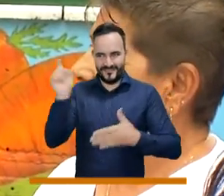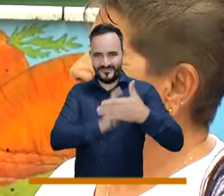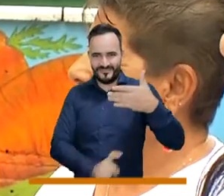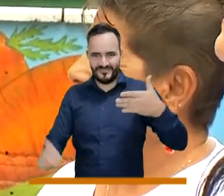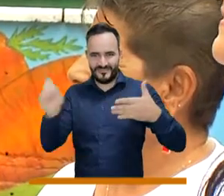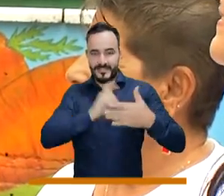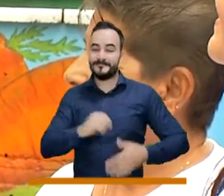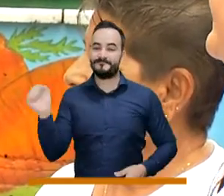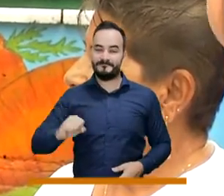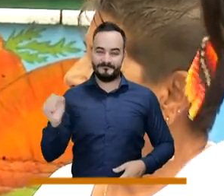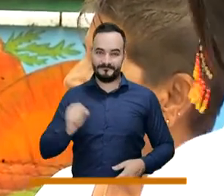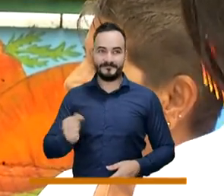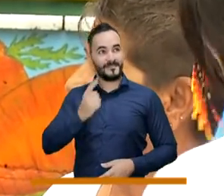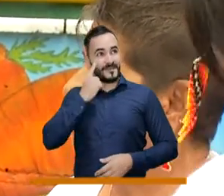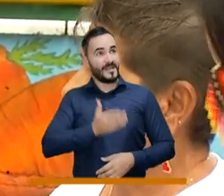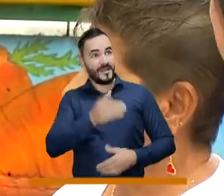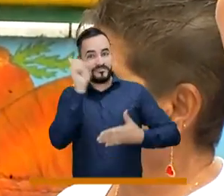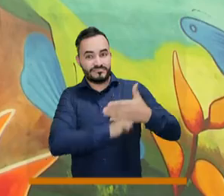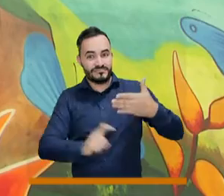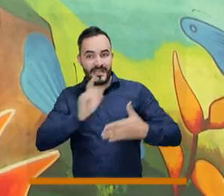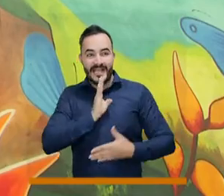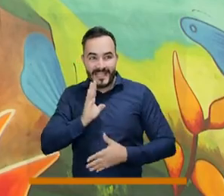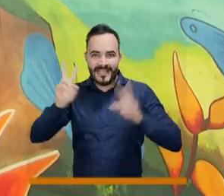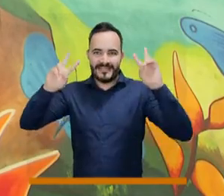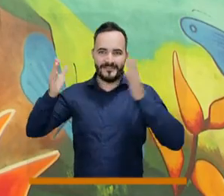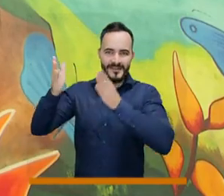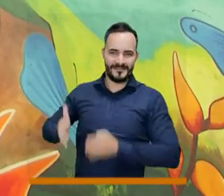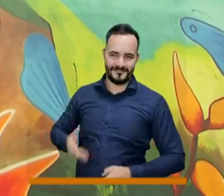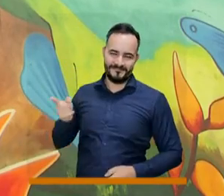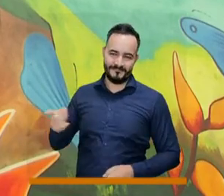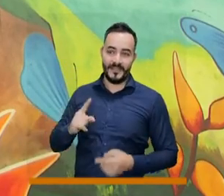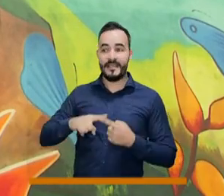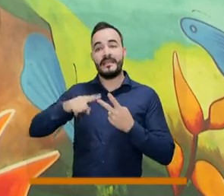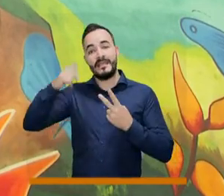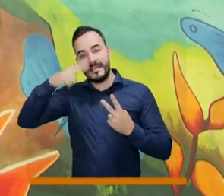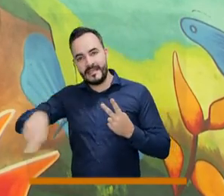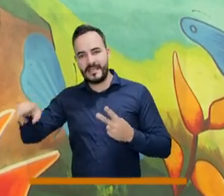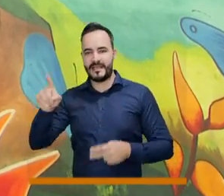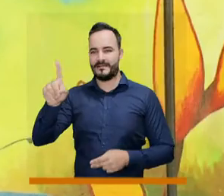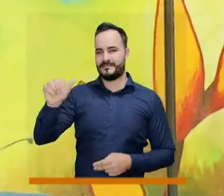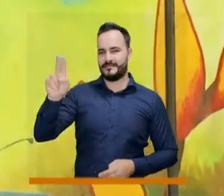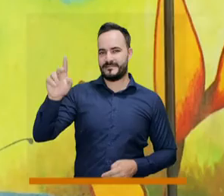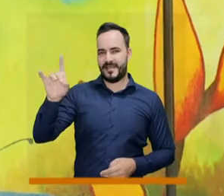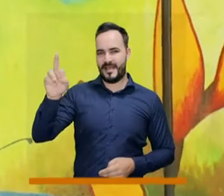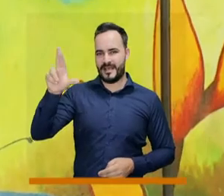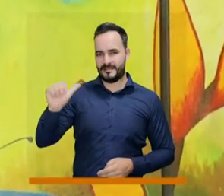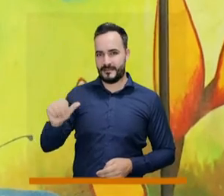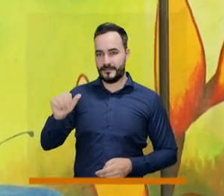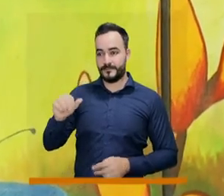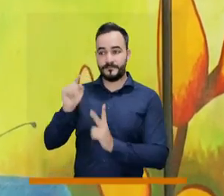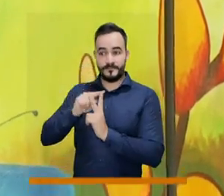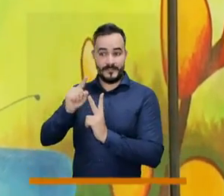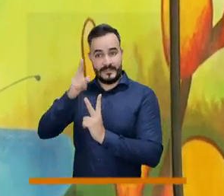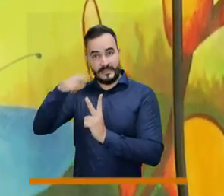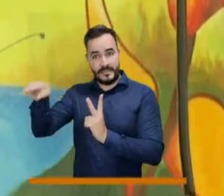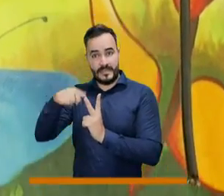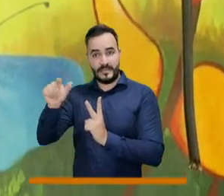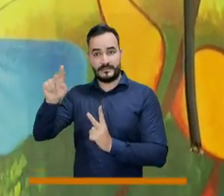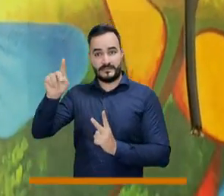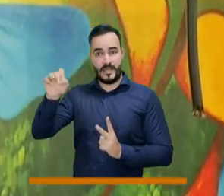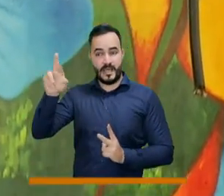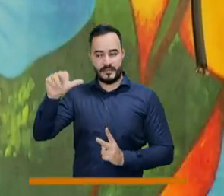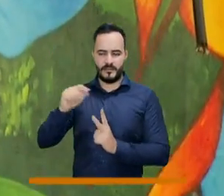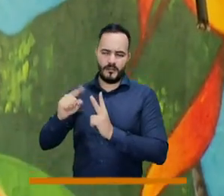no a todo el mundo aquí puede hacer un pintaron, mural graffiti. Le pintaron en vida este graffiti tan espectacular. Y estoy con la hija de doña Marina,